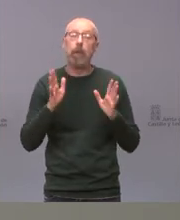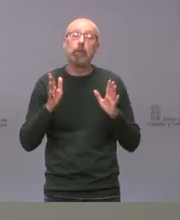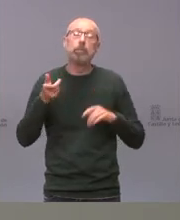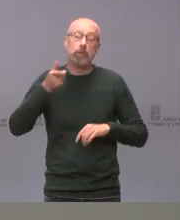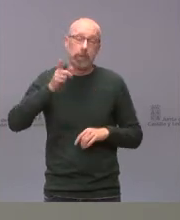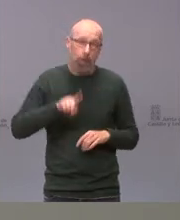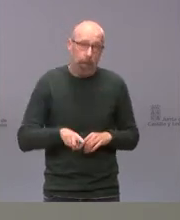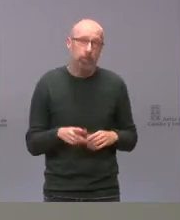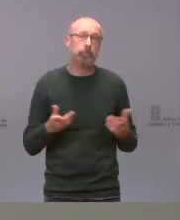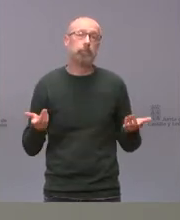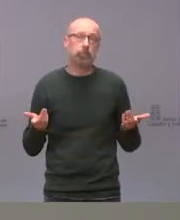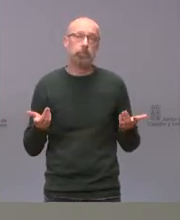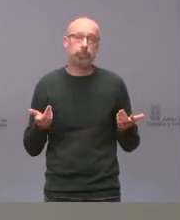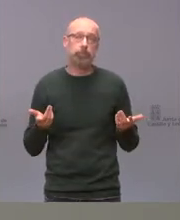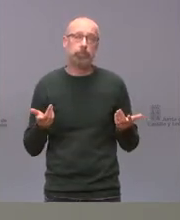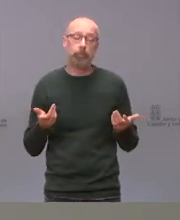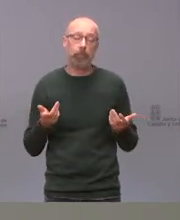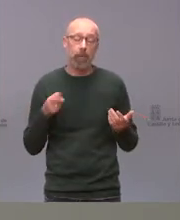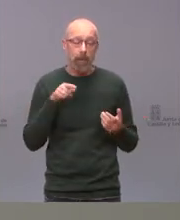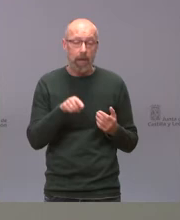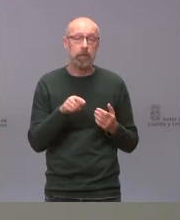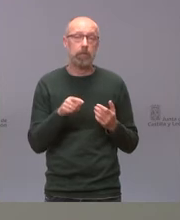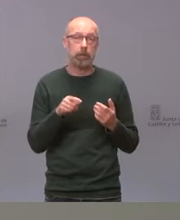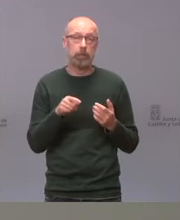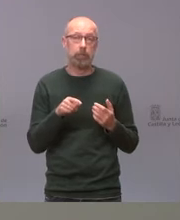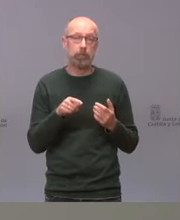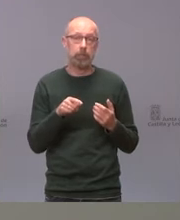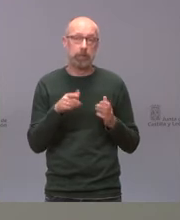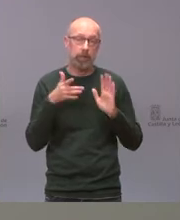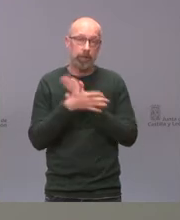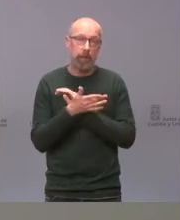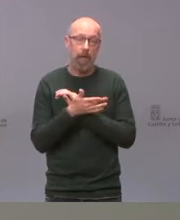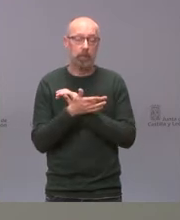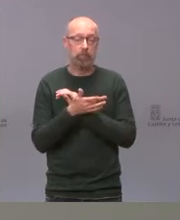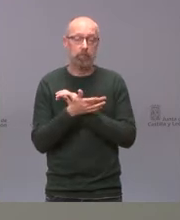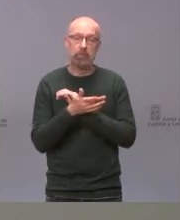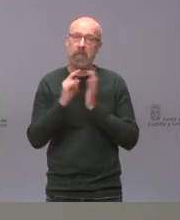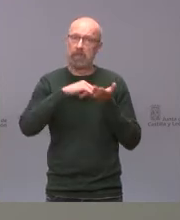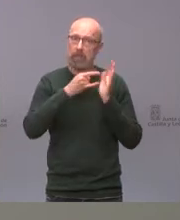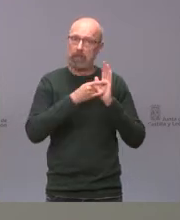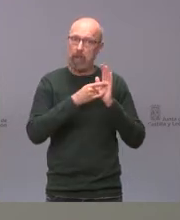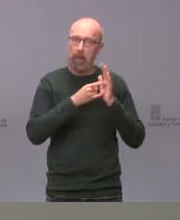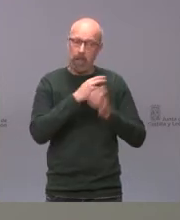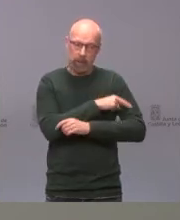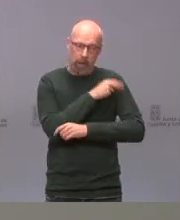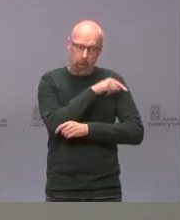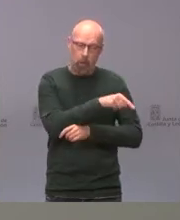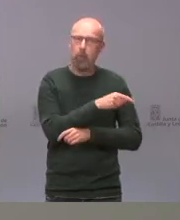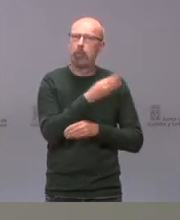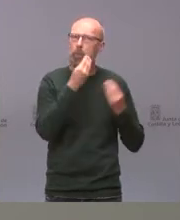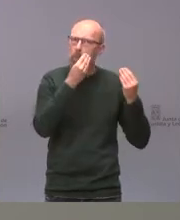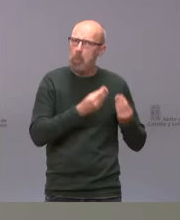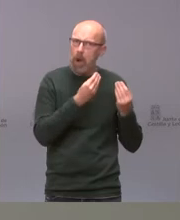que esto refuerza la idea de que tenemos un gran sistema y tenemos unos grandes profesionales que